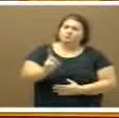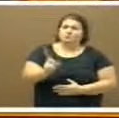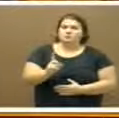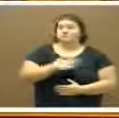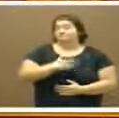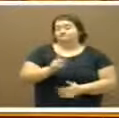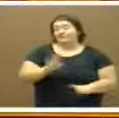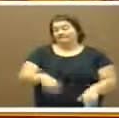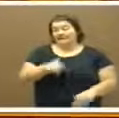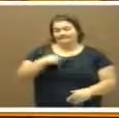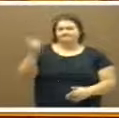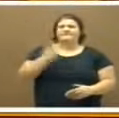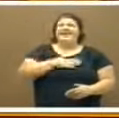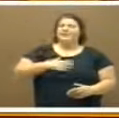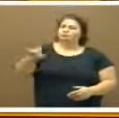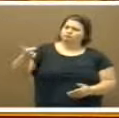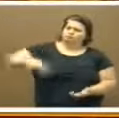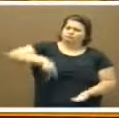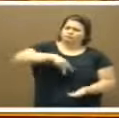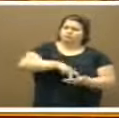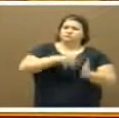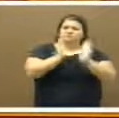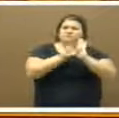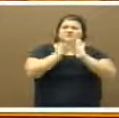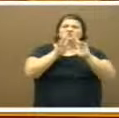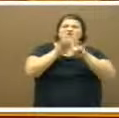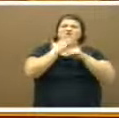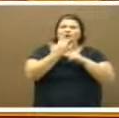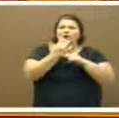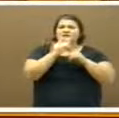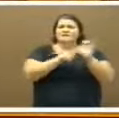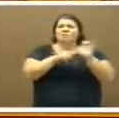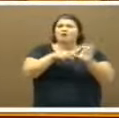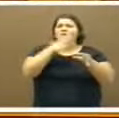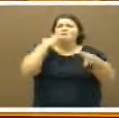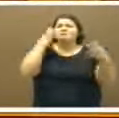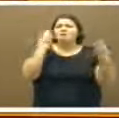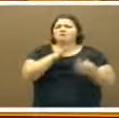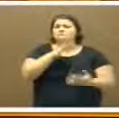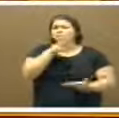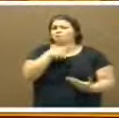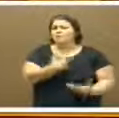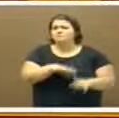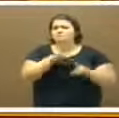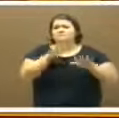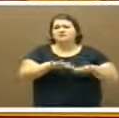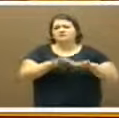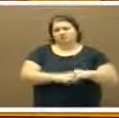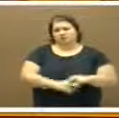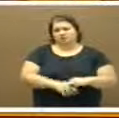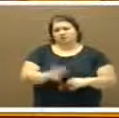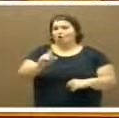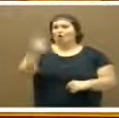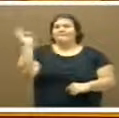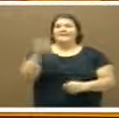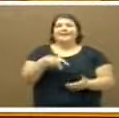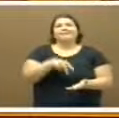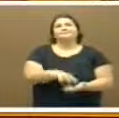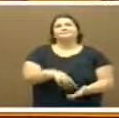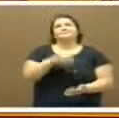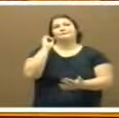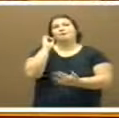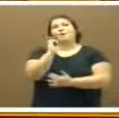de la Extremadura real, señor consejero, de la Extremadura de hoy y del presente. No suba aquí para verter insidias